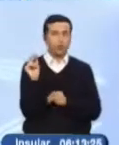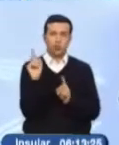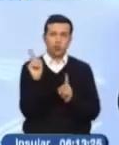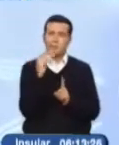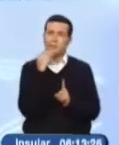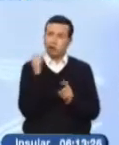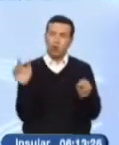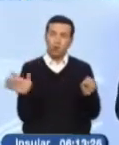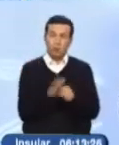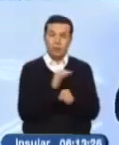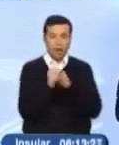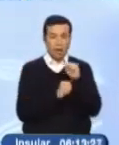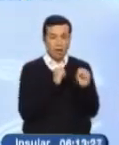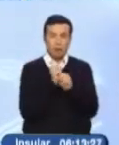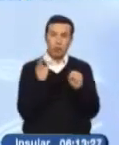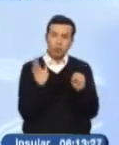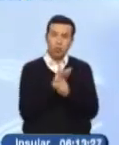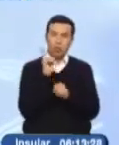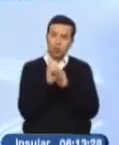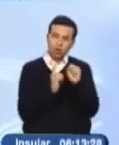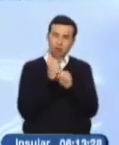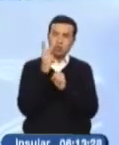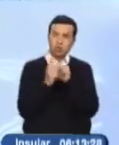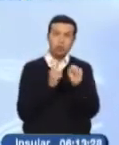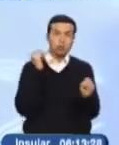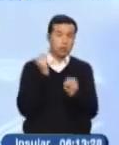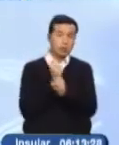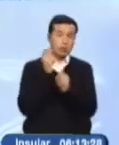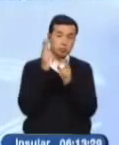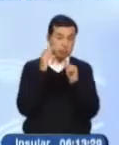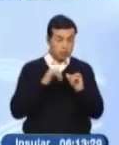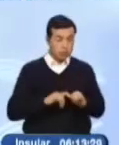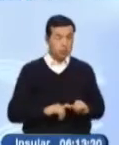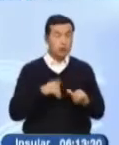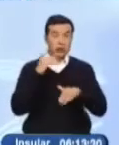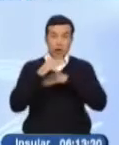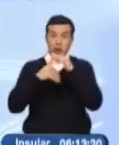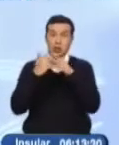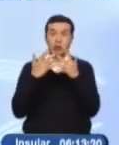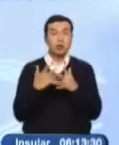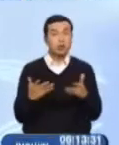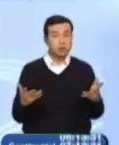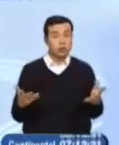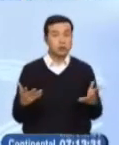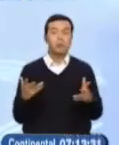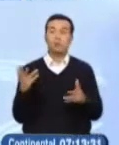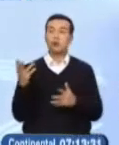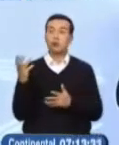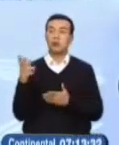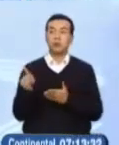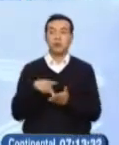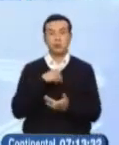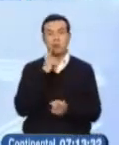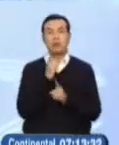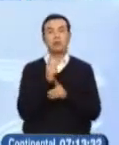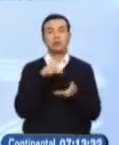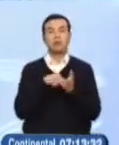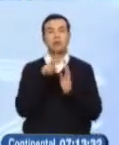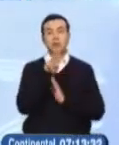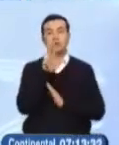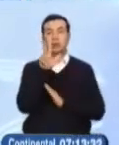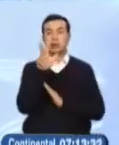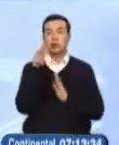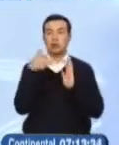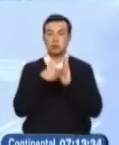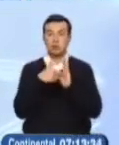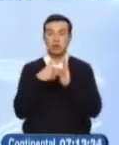y debemos continuar 12 más 2 años más de trabajo percibiendo la remuneración que presido ahora es decir que estos 23 mil